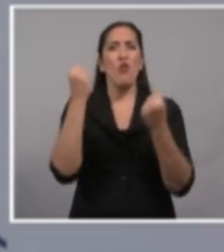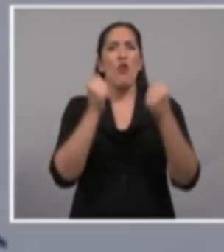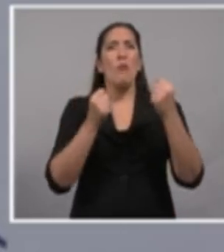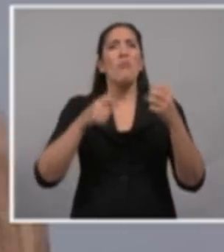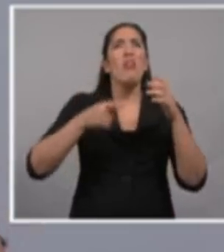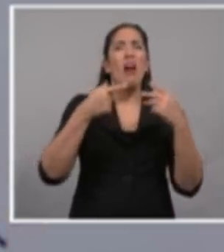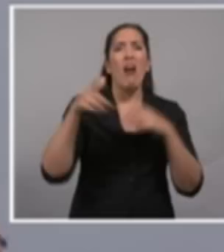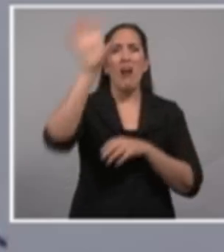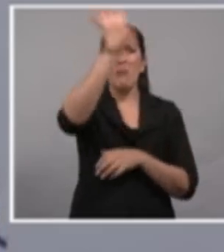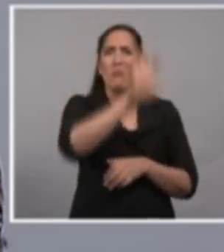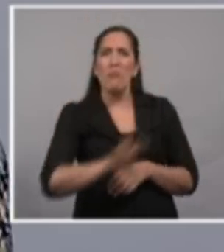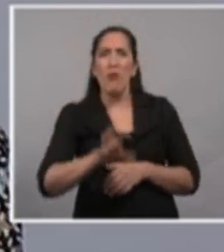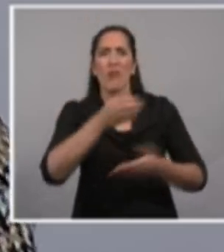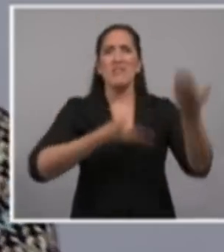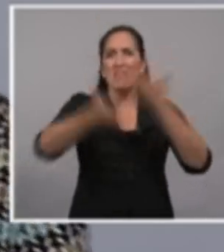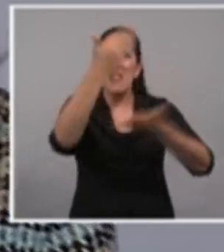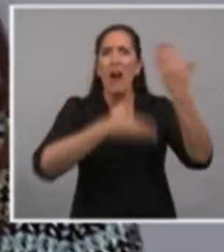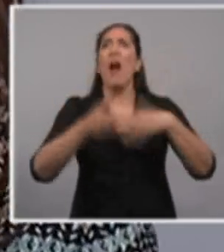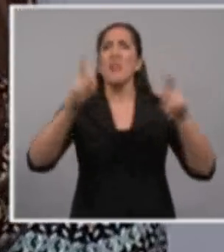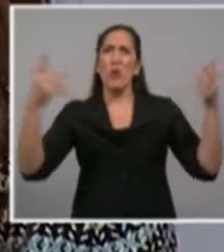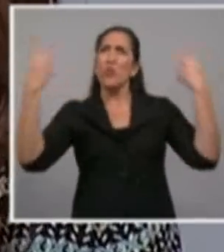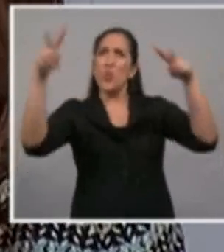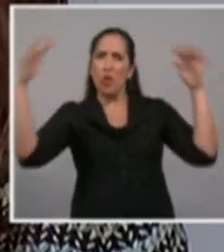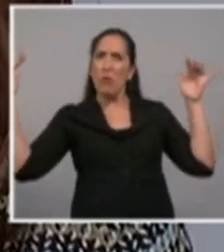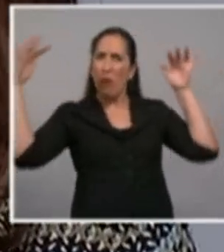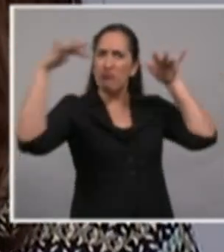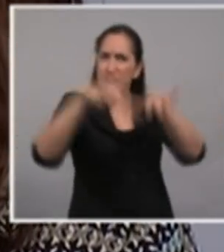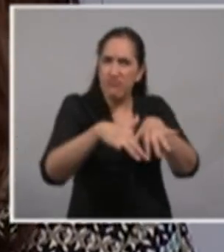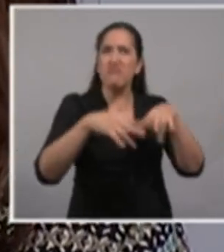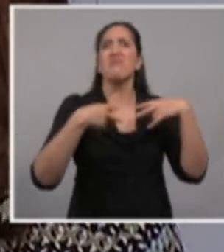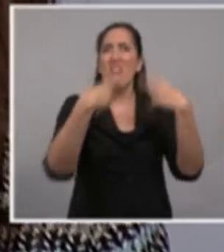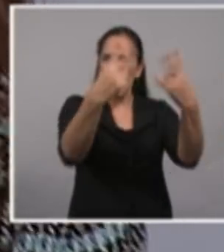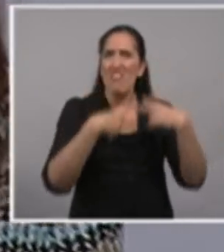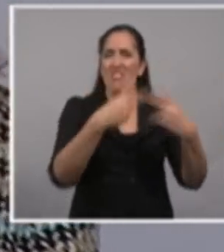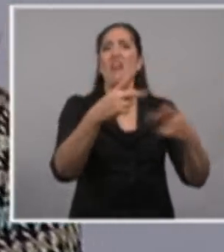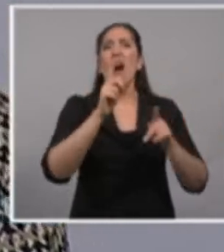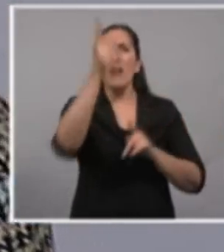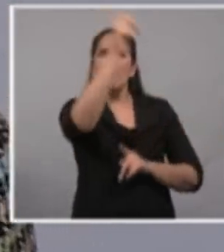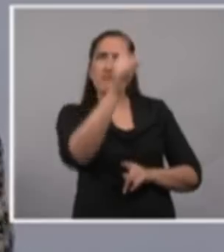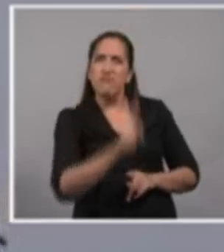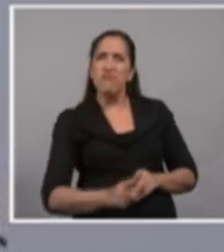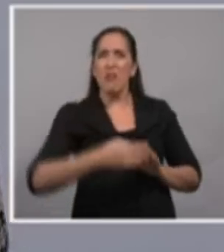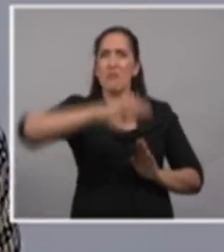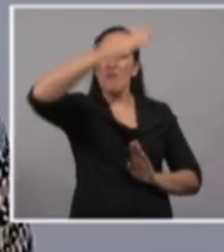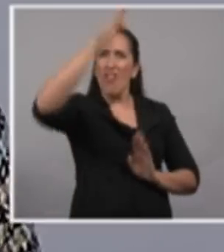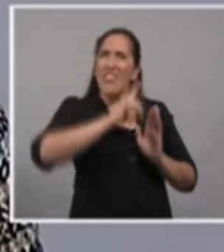economías, para fomentar el turismo a lo largo de toda la cordillera de los Andes.